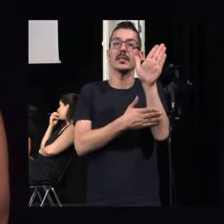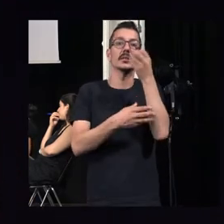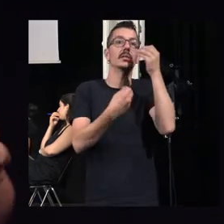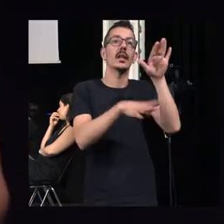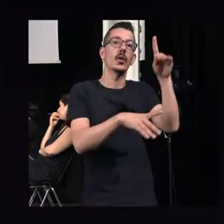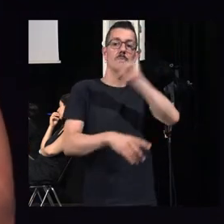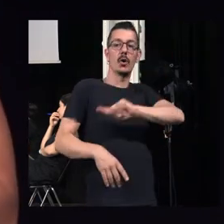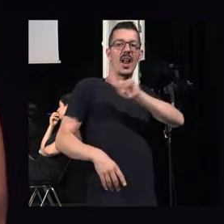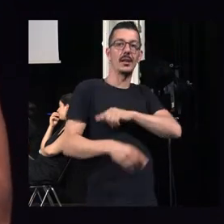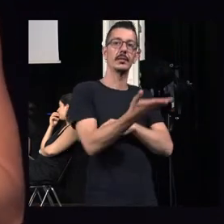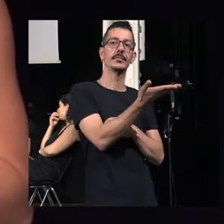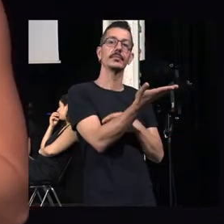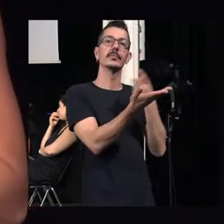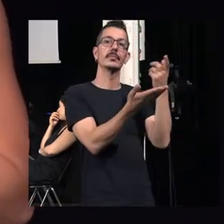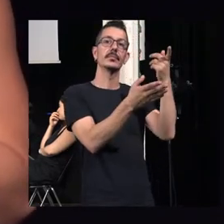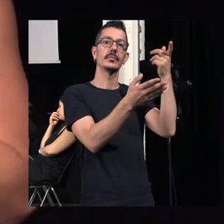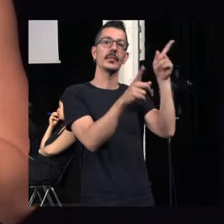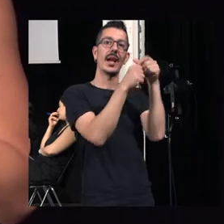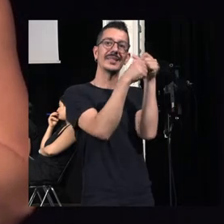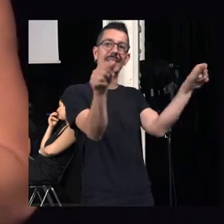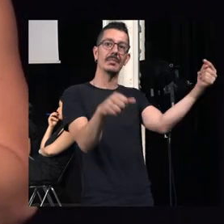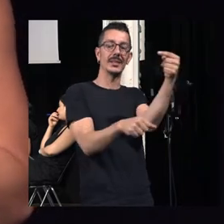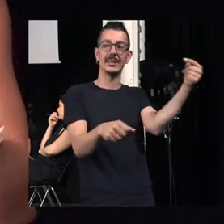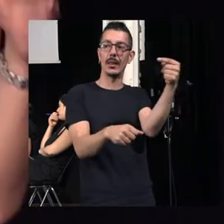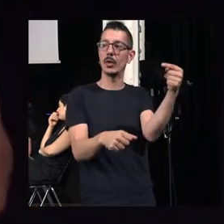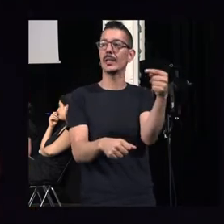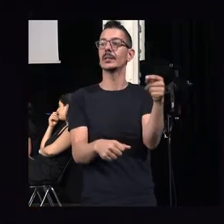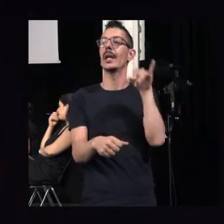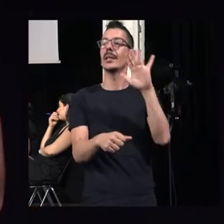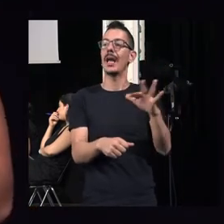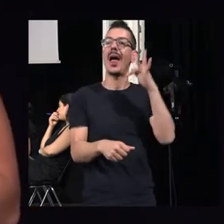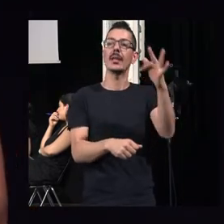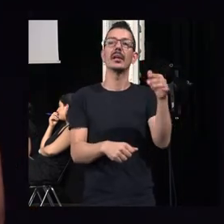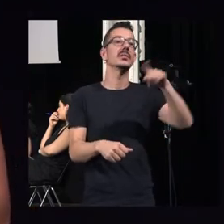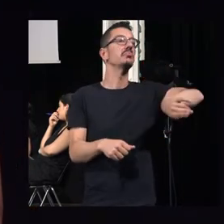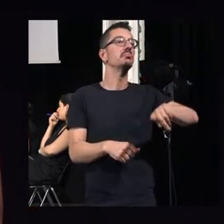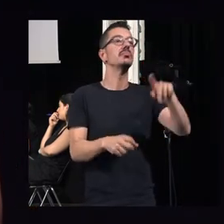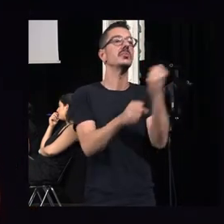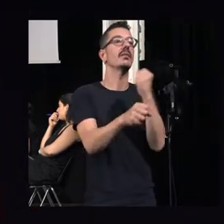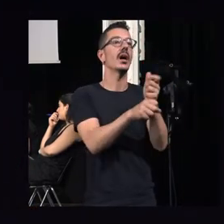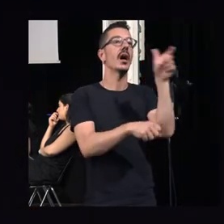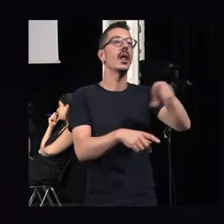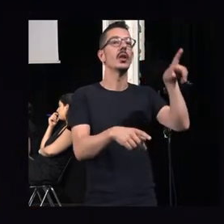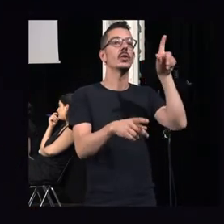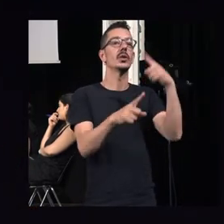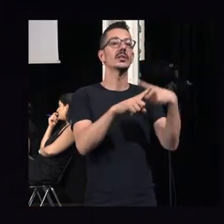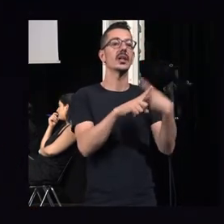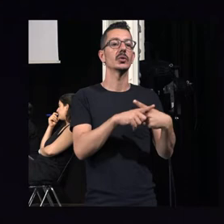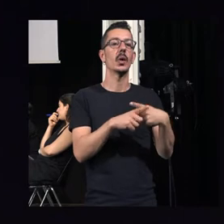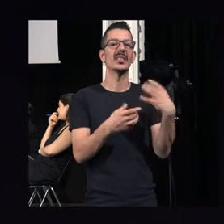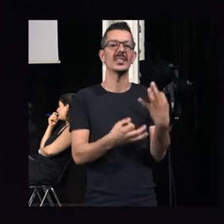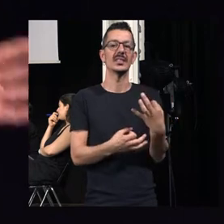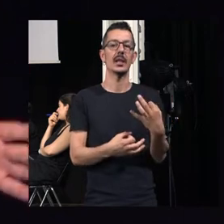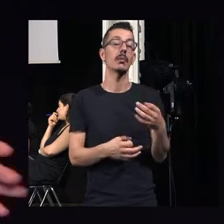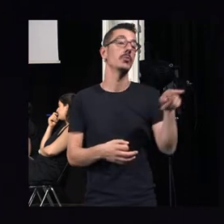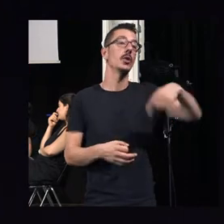representaciones morales y estigmatizadoras de lo que somos. No se nos reduce solamente al hecho de